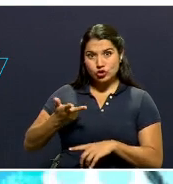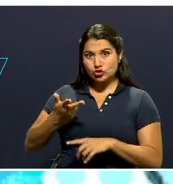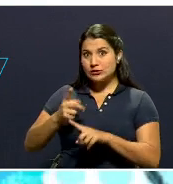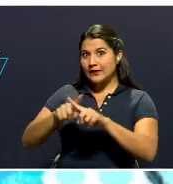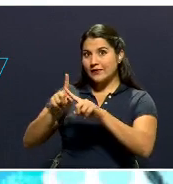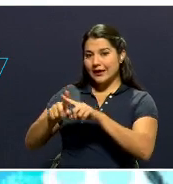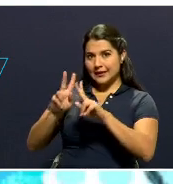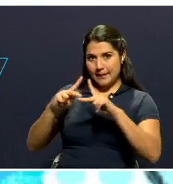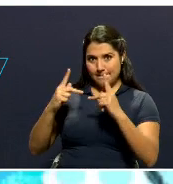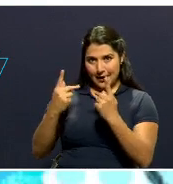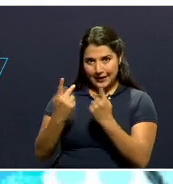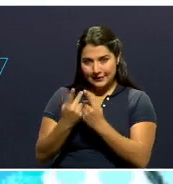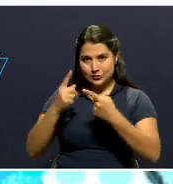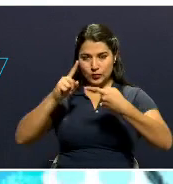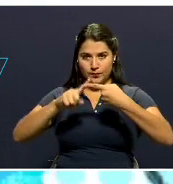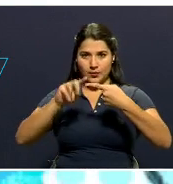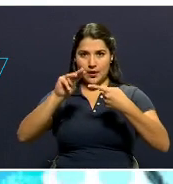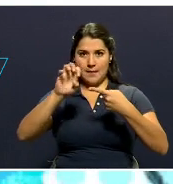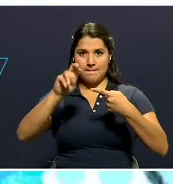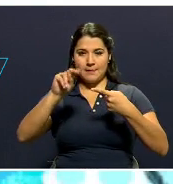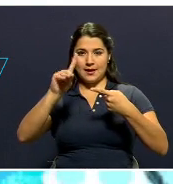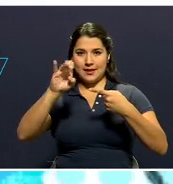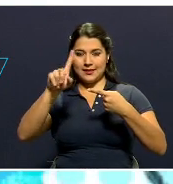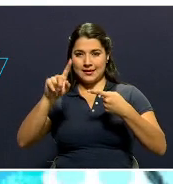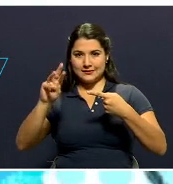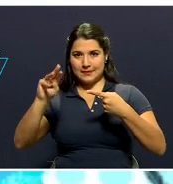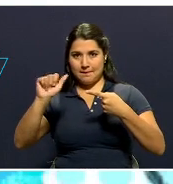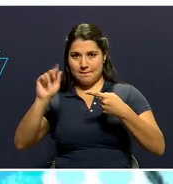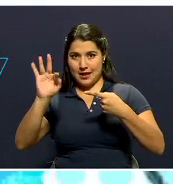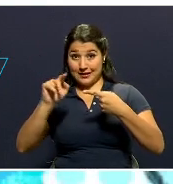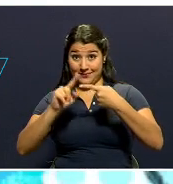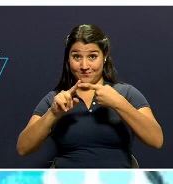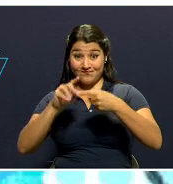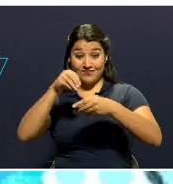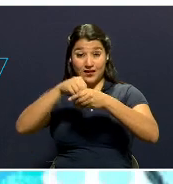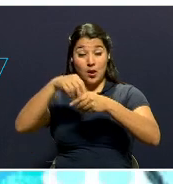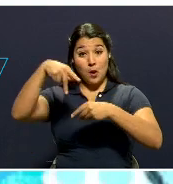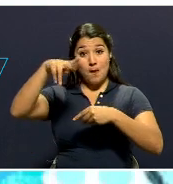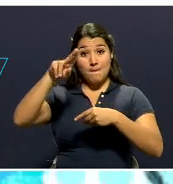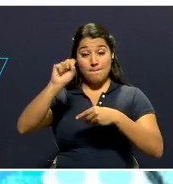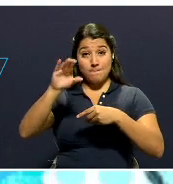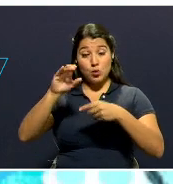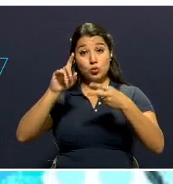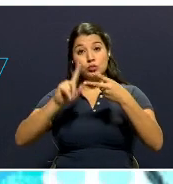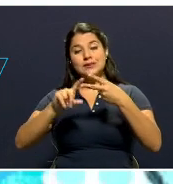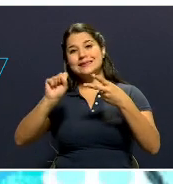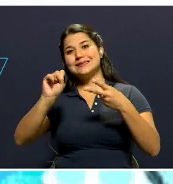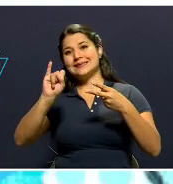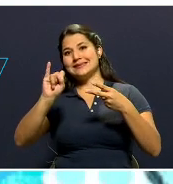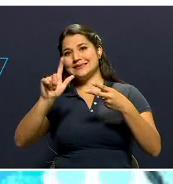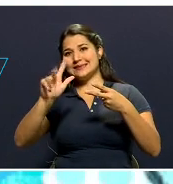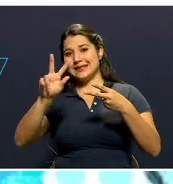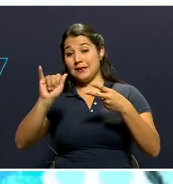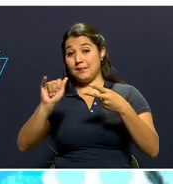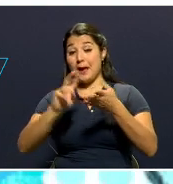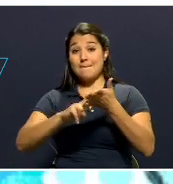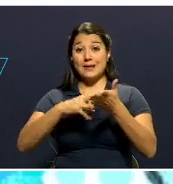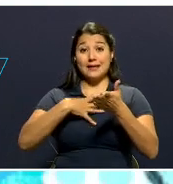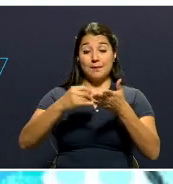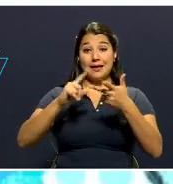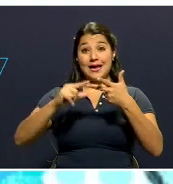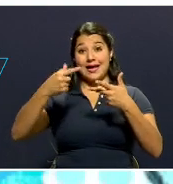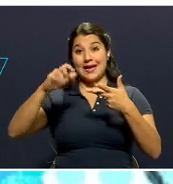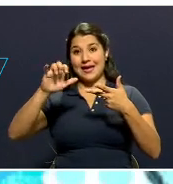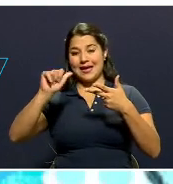hablando de Méndez Mata, que es perteneciente al Partido Unidad Social Cristiana, Silvia Lara del Partido Liberación Nacional y